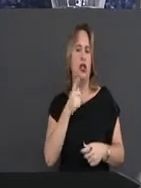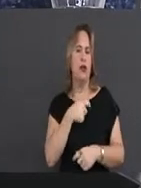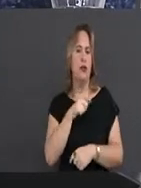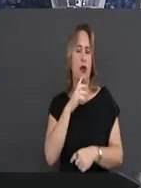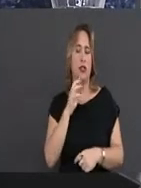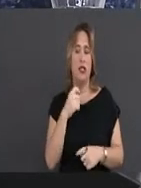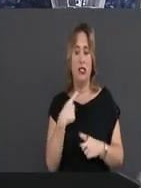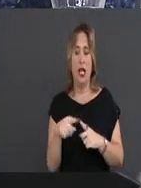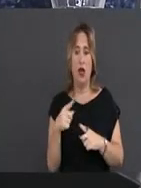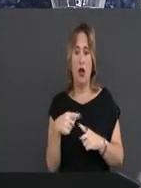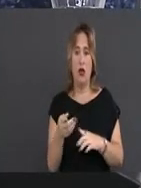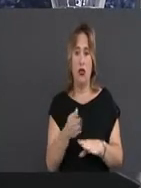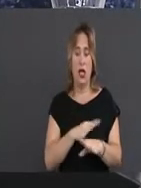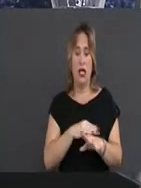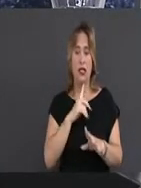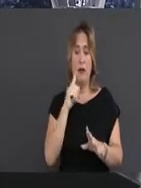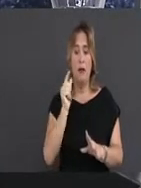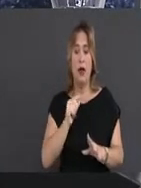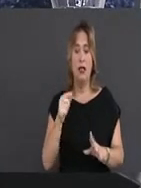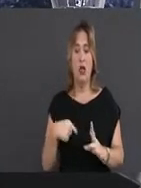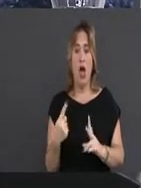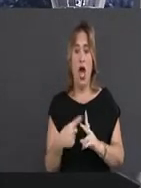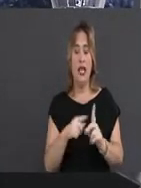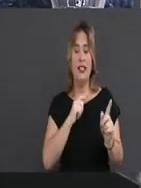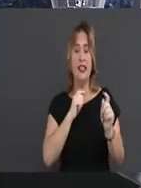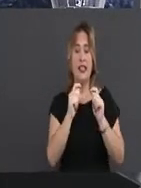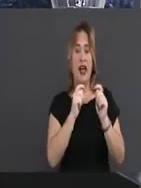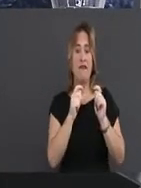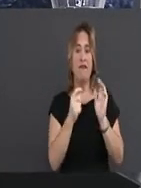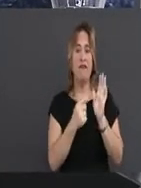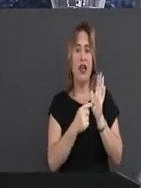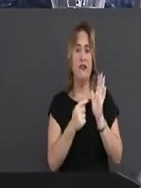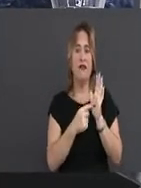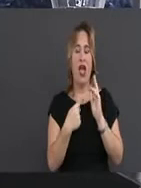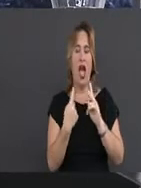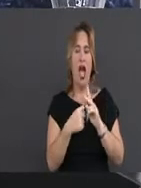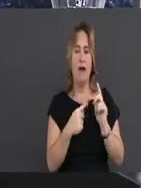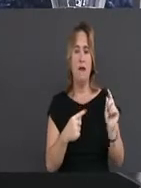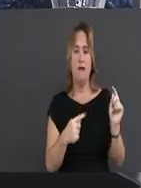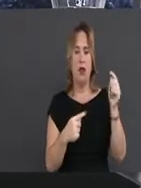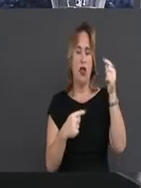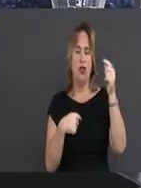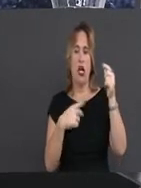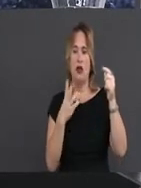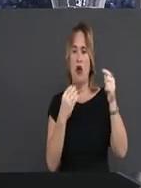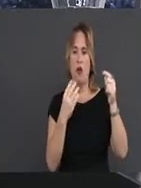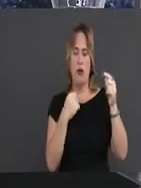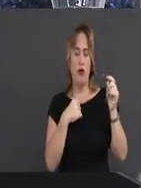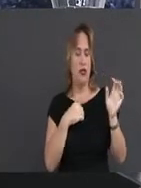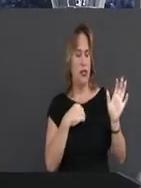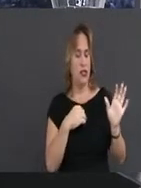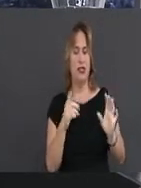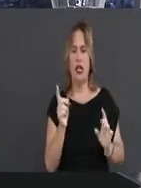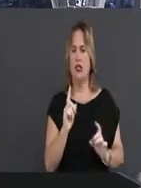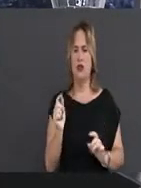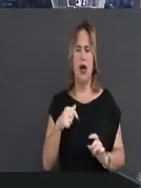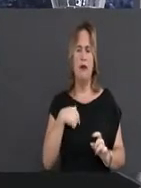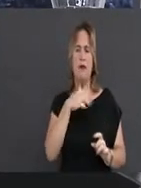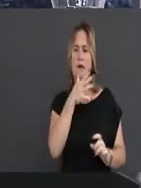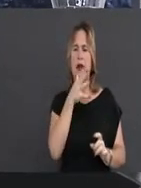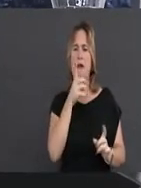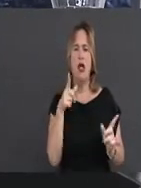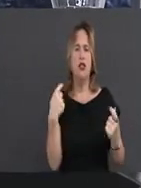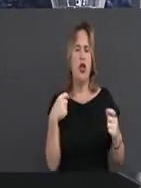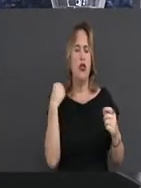televidentes. Otra cosa, anteriormente, los clientes que tenemos transfer móvil teníamos una prioridad, como usted dice, ahora no es así. Creo que esto